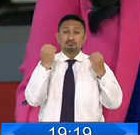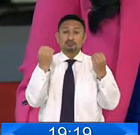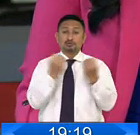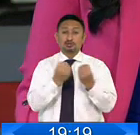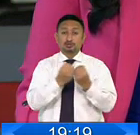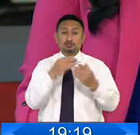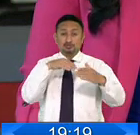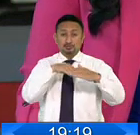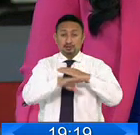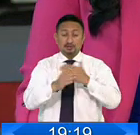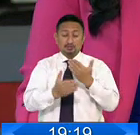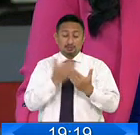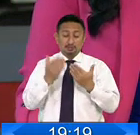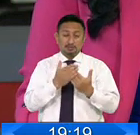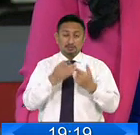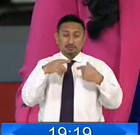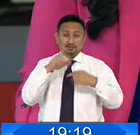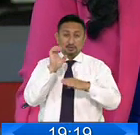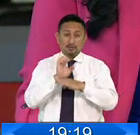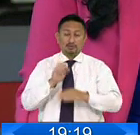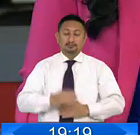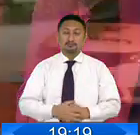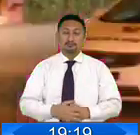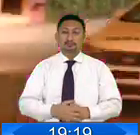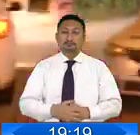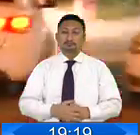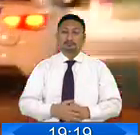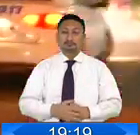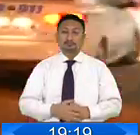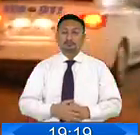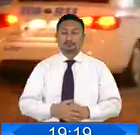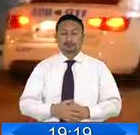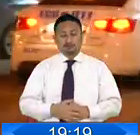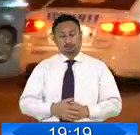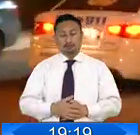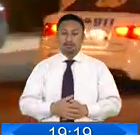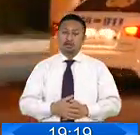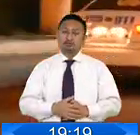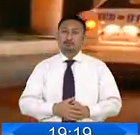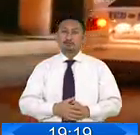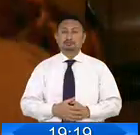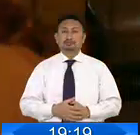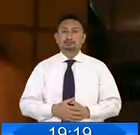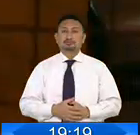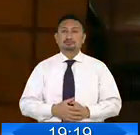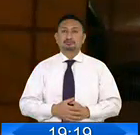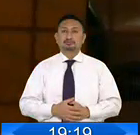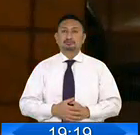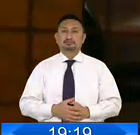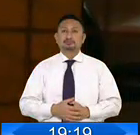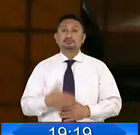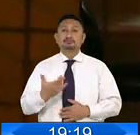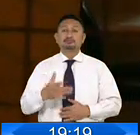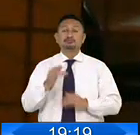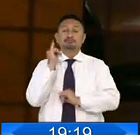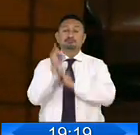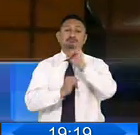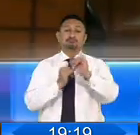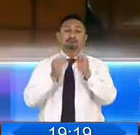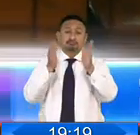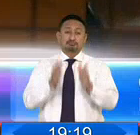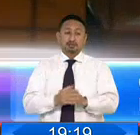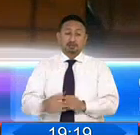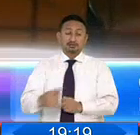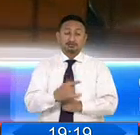organizaciones ingresen fácilmente al país. La masacre carcelaria ha despertado las alertas. Internacionalistas analizan